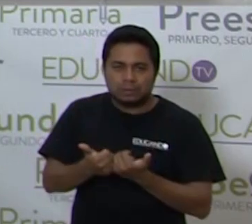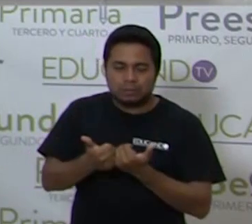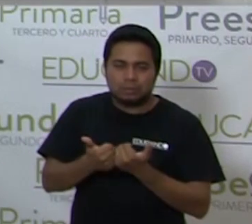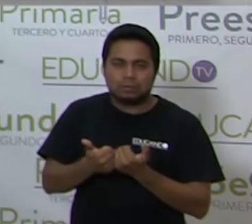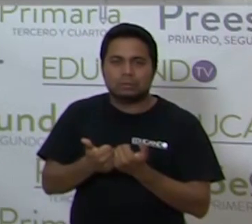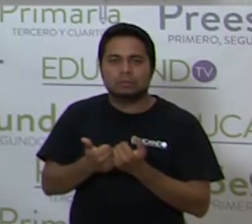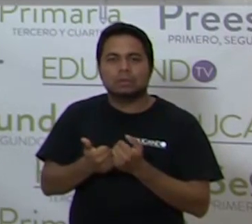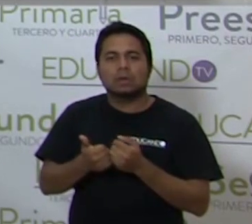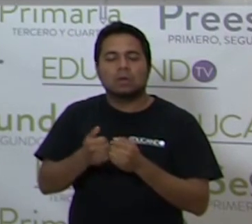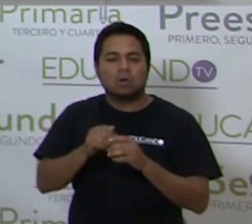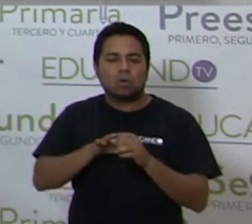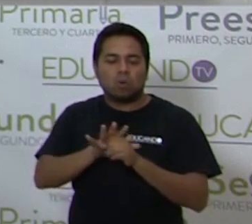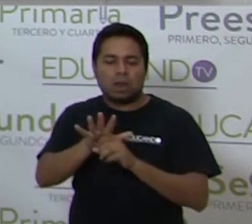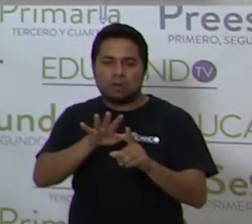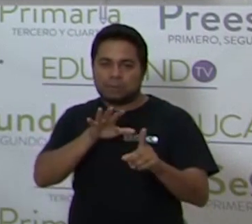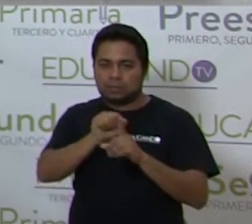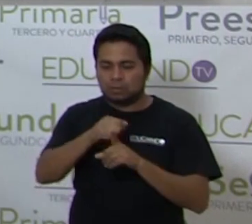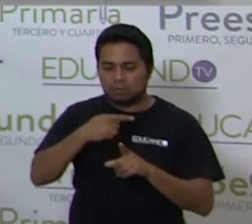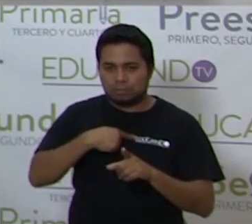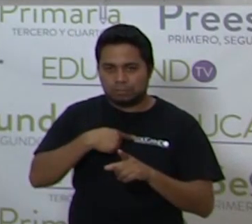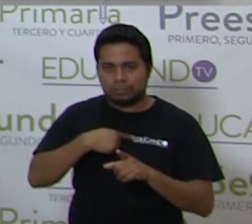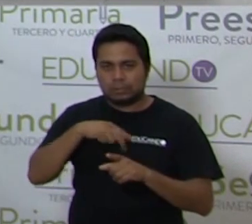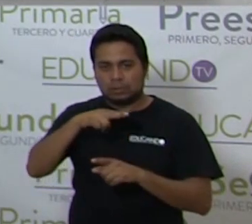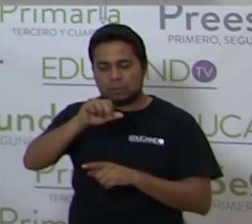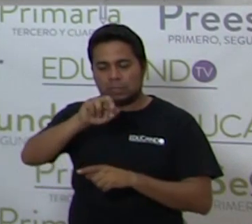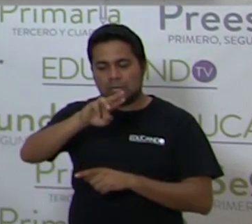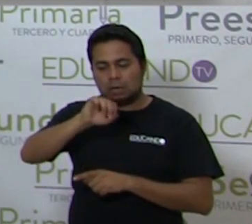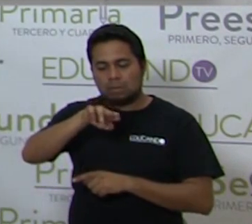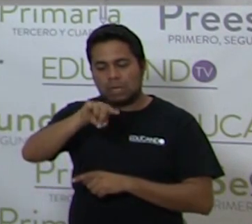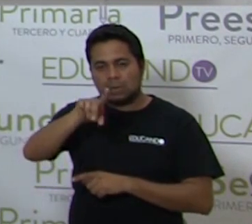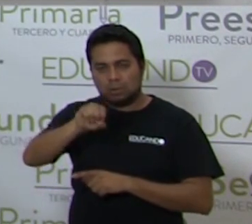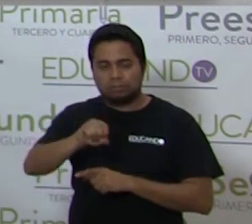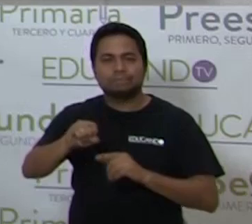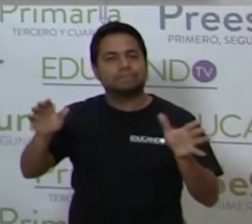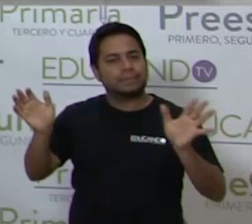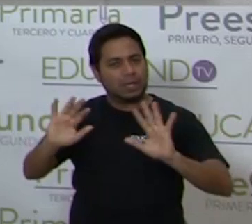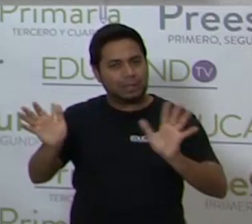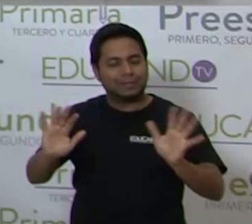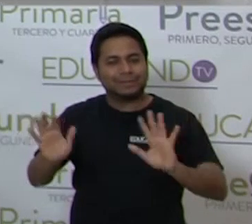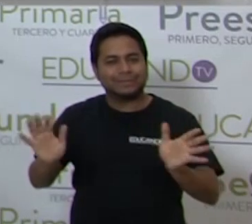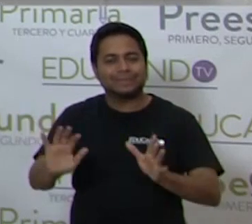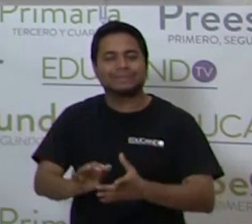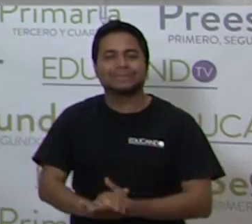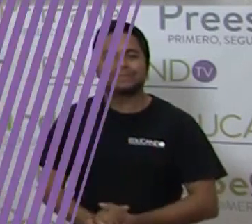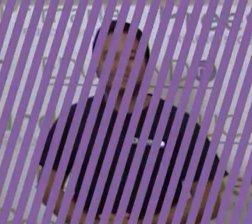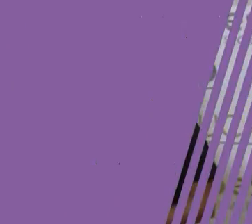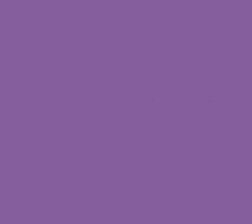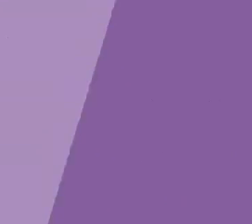queremos alcanzar. Mi nombre es Armando Mendoza. Adiós.